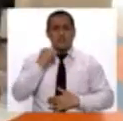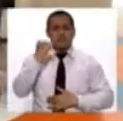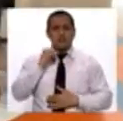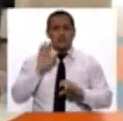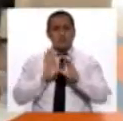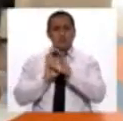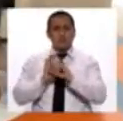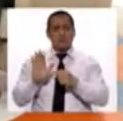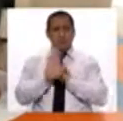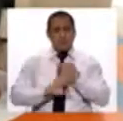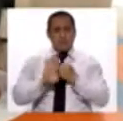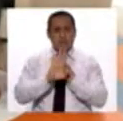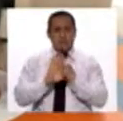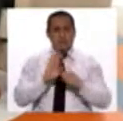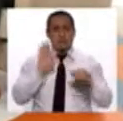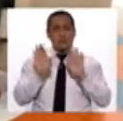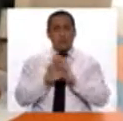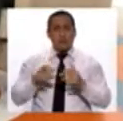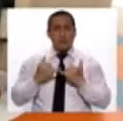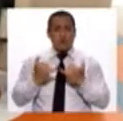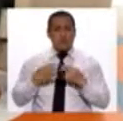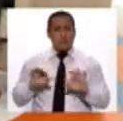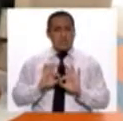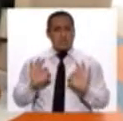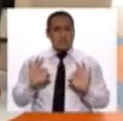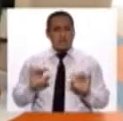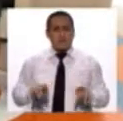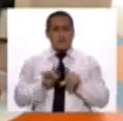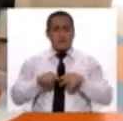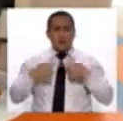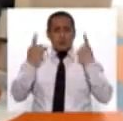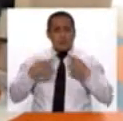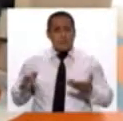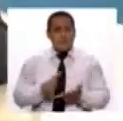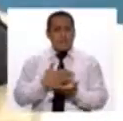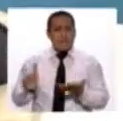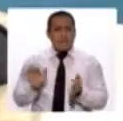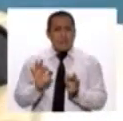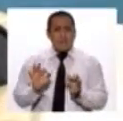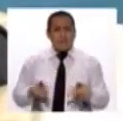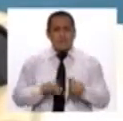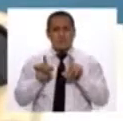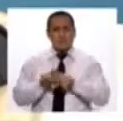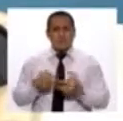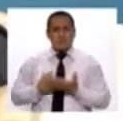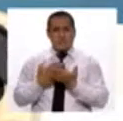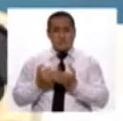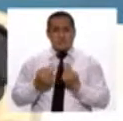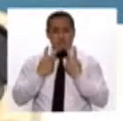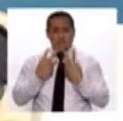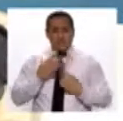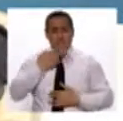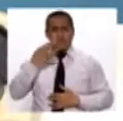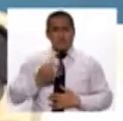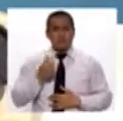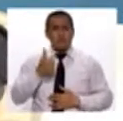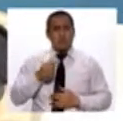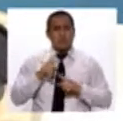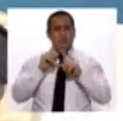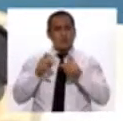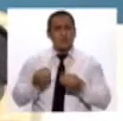Constitución los amparaba. ¿Y entonces qué pasó? Hoy día ya no. Hoy día han decidido que ya no. en un precedente, la verdad es una